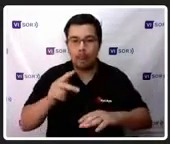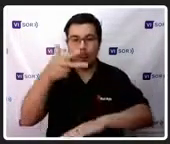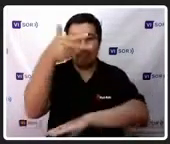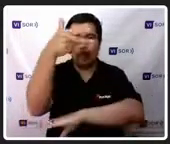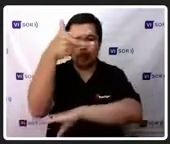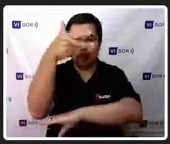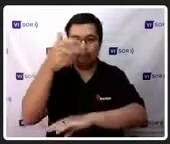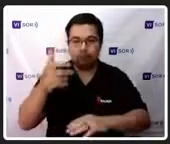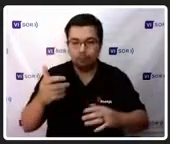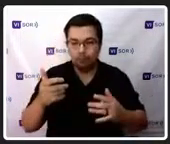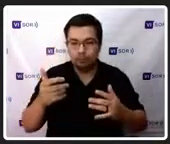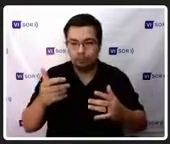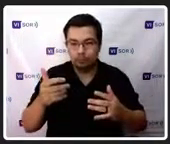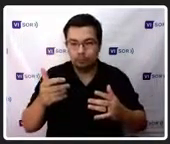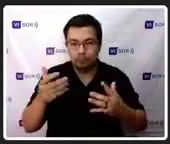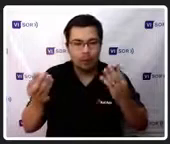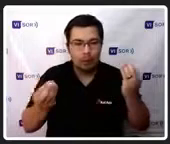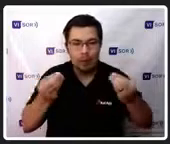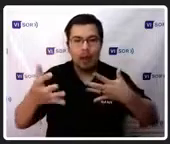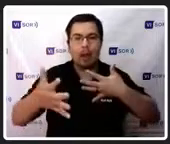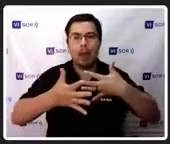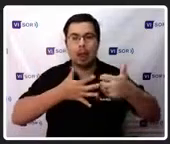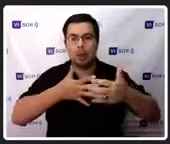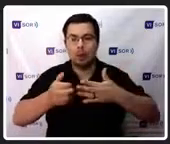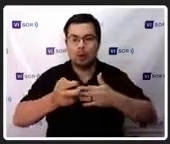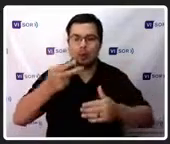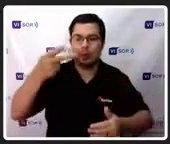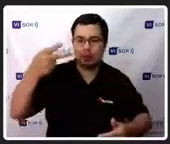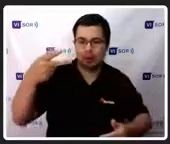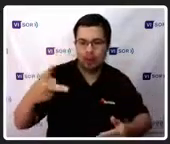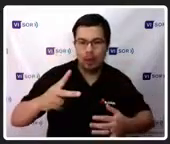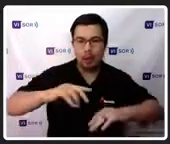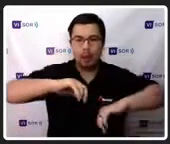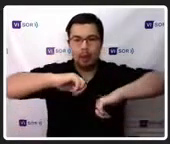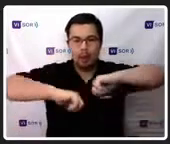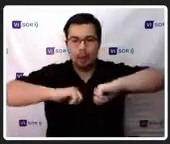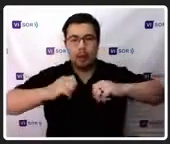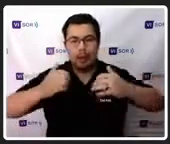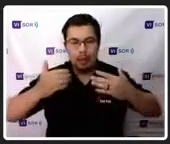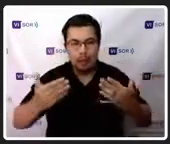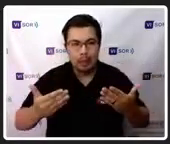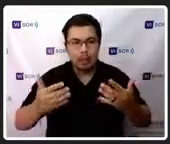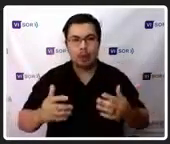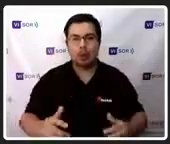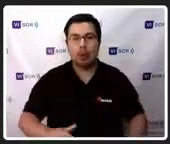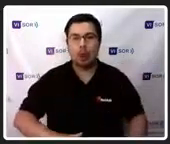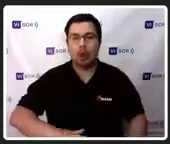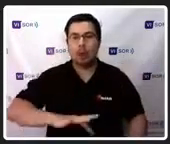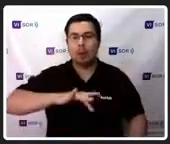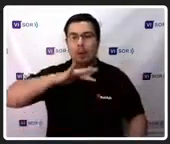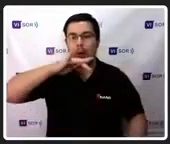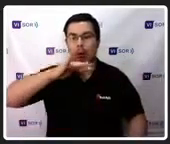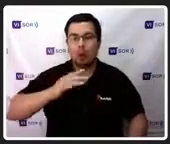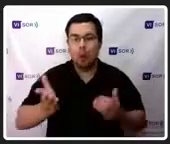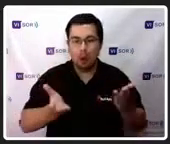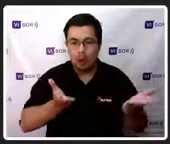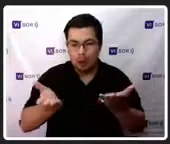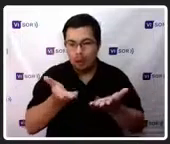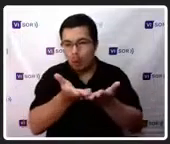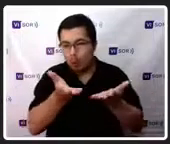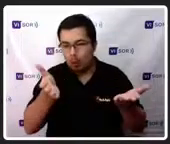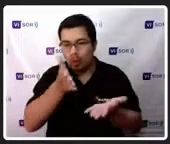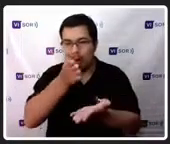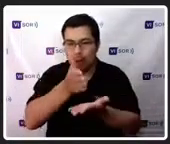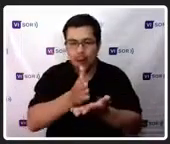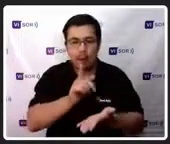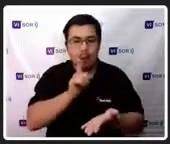la naturaleza propia de la industria, ¿ya? Y esto se refiere al espíritu de servicio que ustedes tienen que tener para poder, ¿no es cierto?, desempeñarse